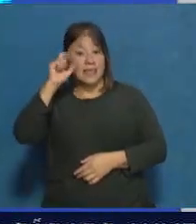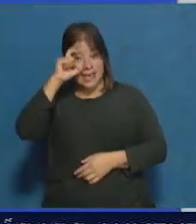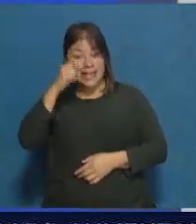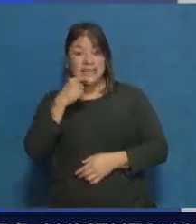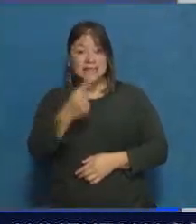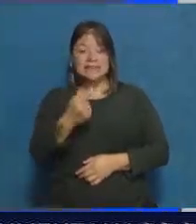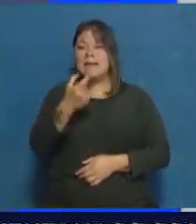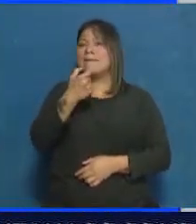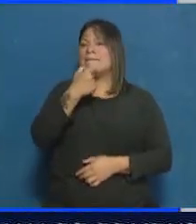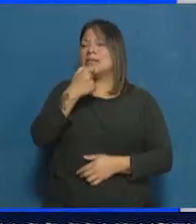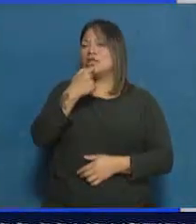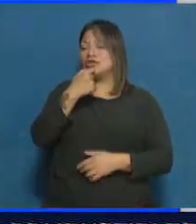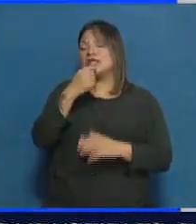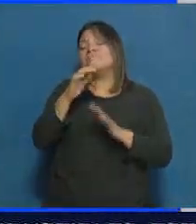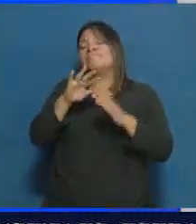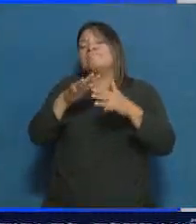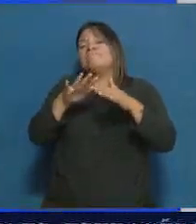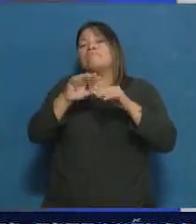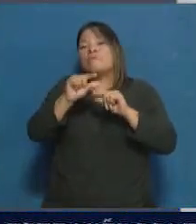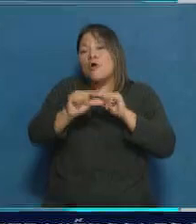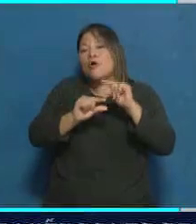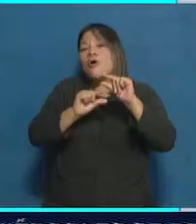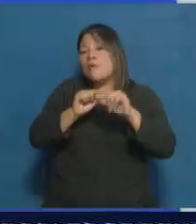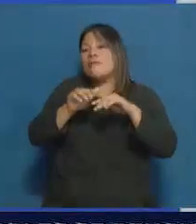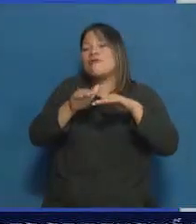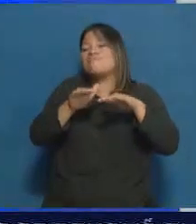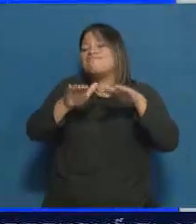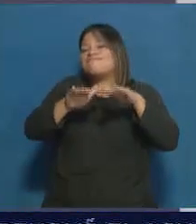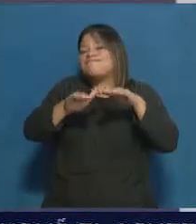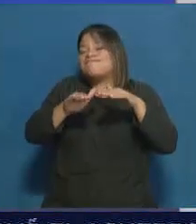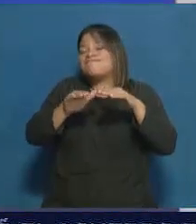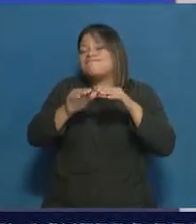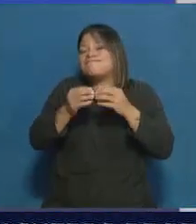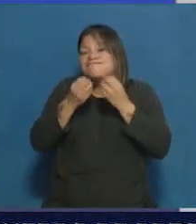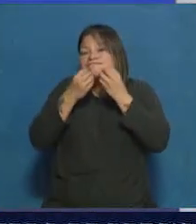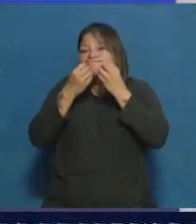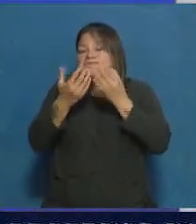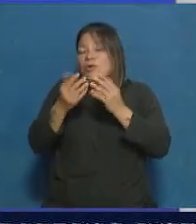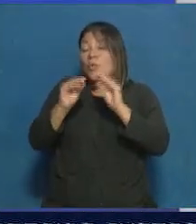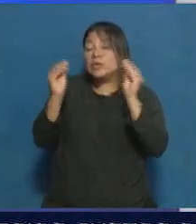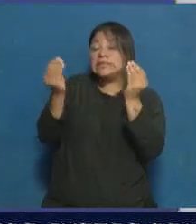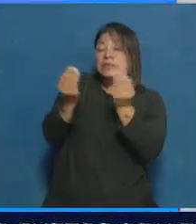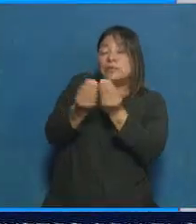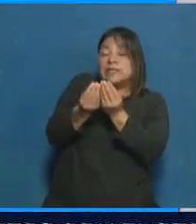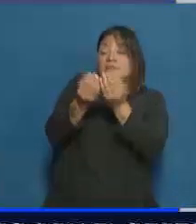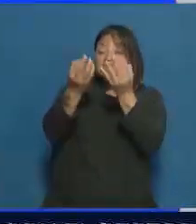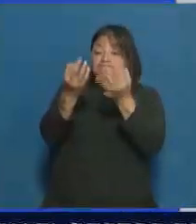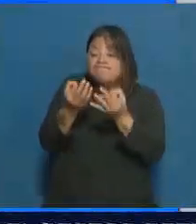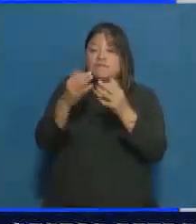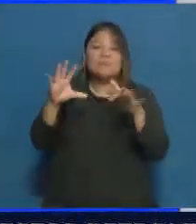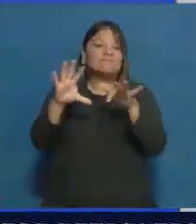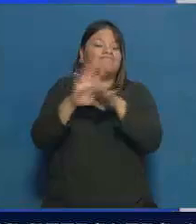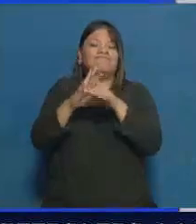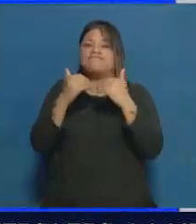está por encima de la media, pero no podemos tener un resultado cuantitativo puntual para saber de cada 10 alumnos cuántos